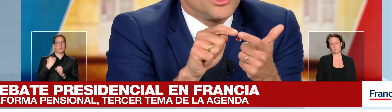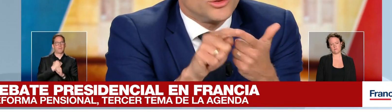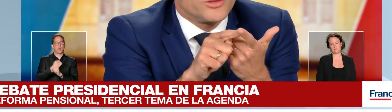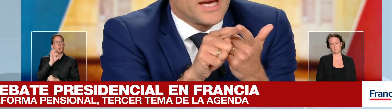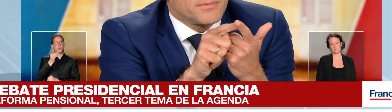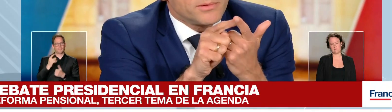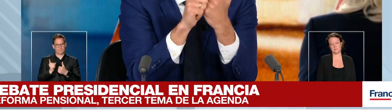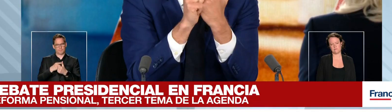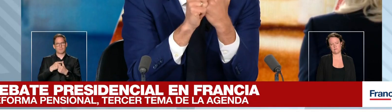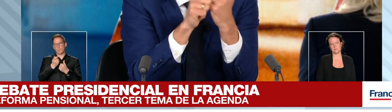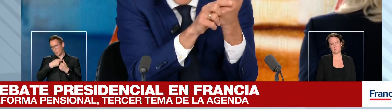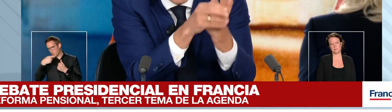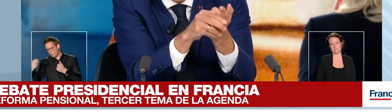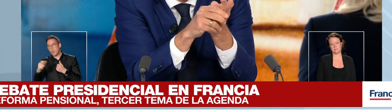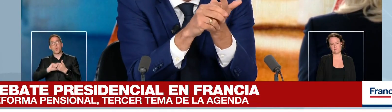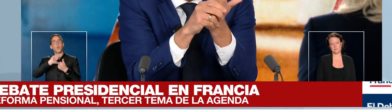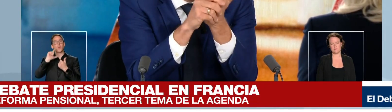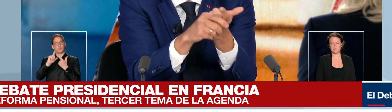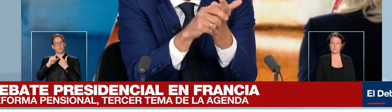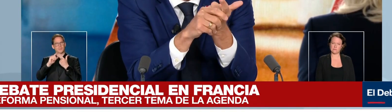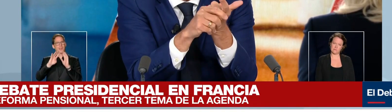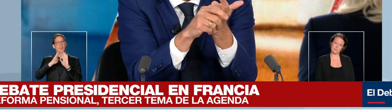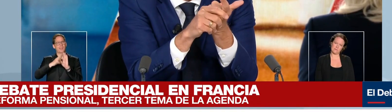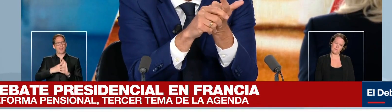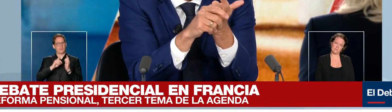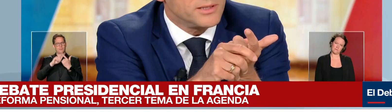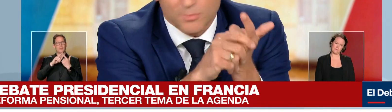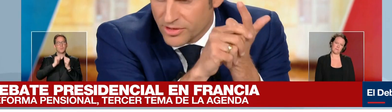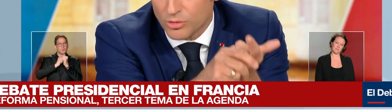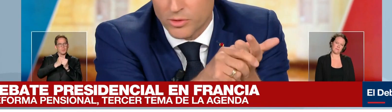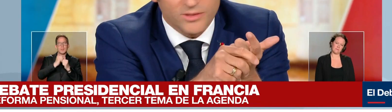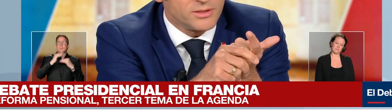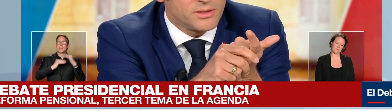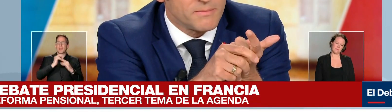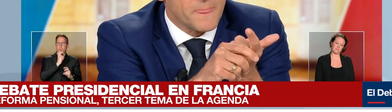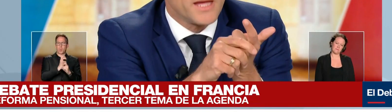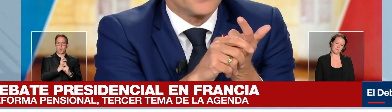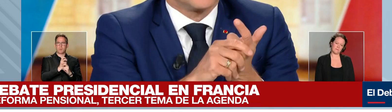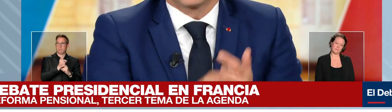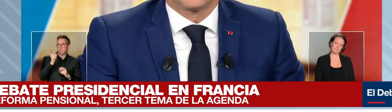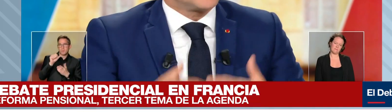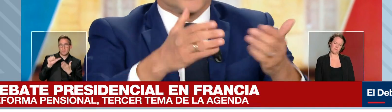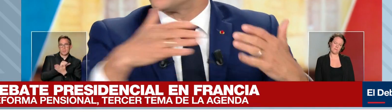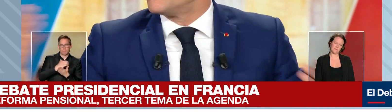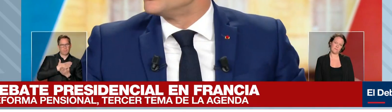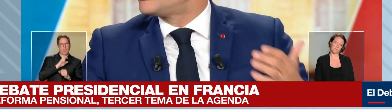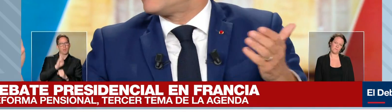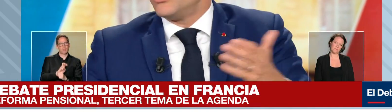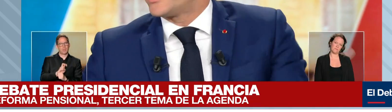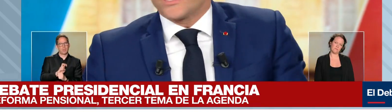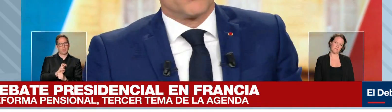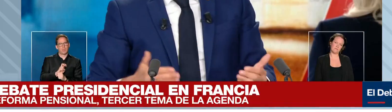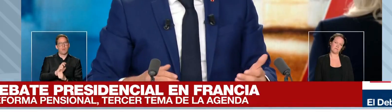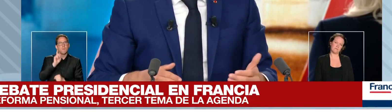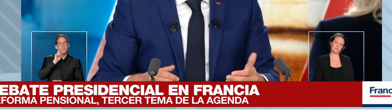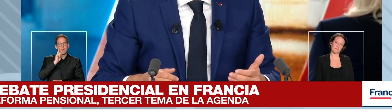y usted tiene razón. El segundo es la dificultad del trabajo. Usted quiere acabar con este sistema y creo que es una mala idea, porque hay personas